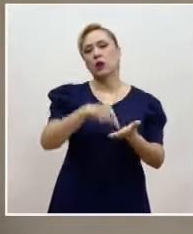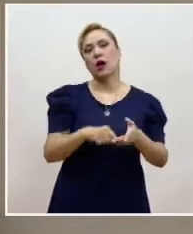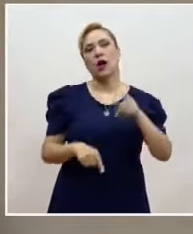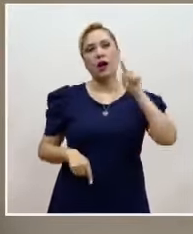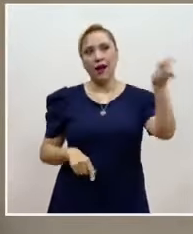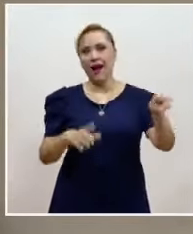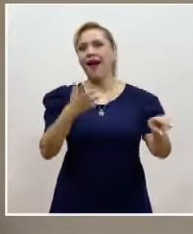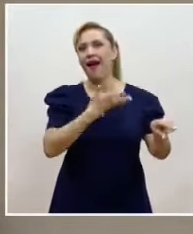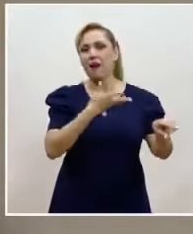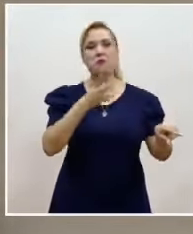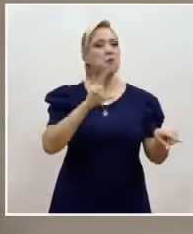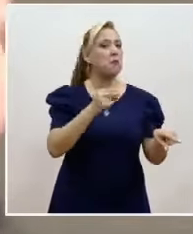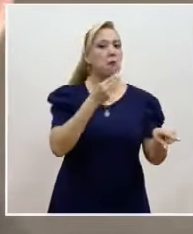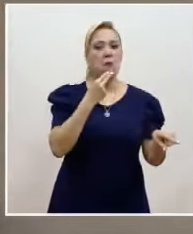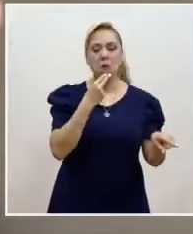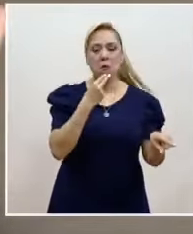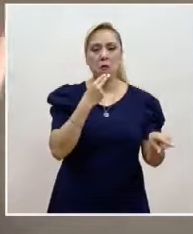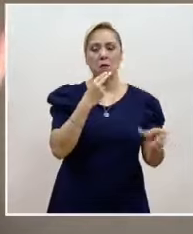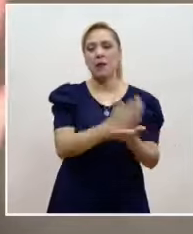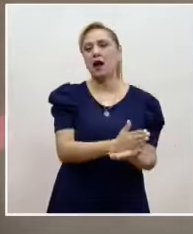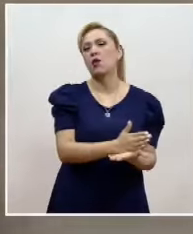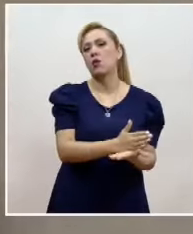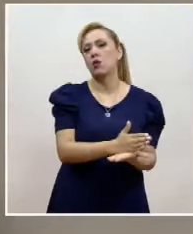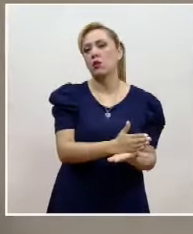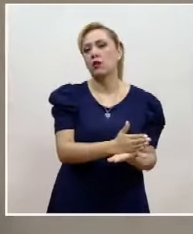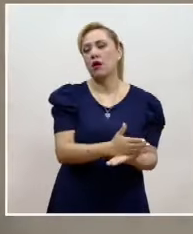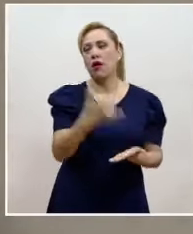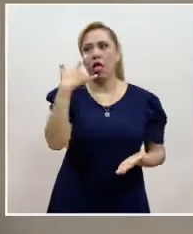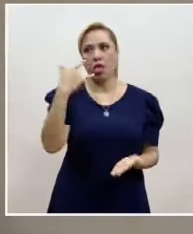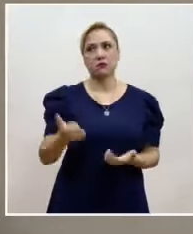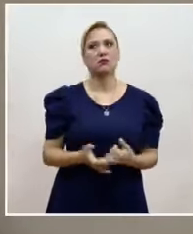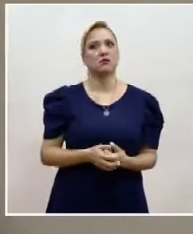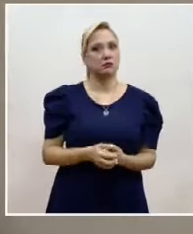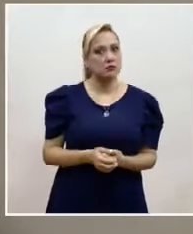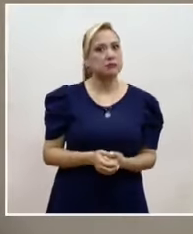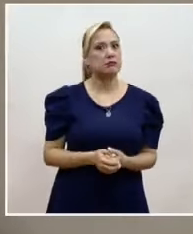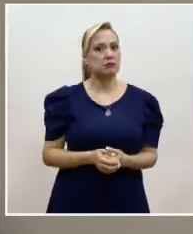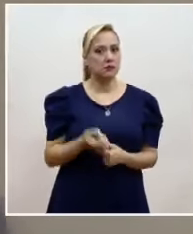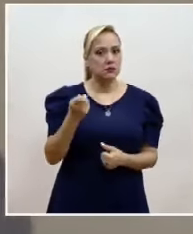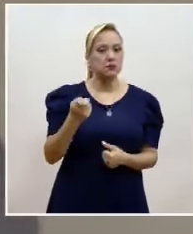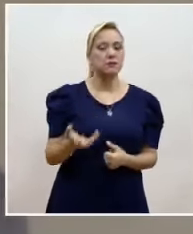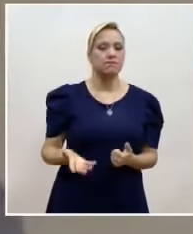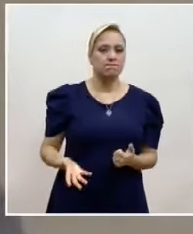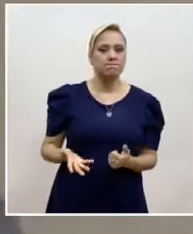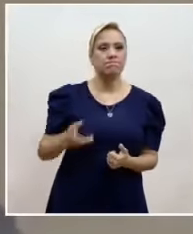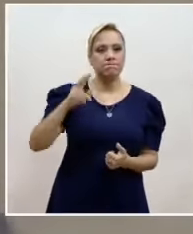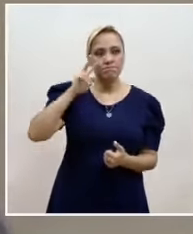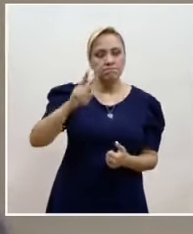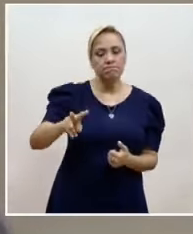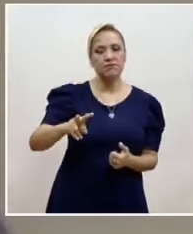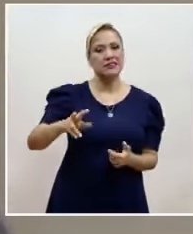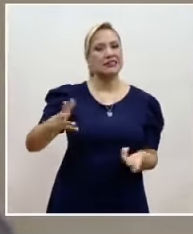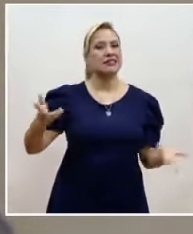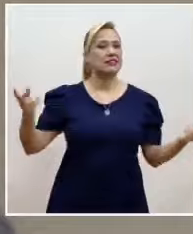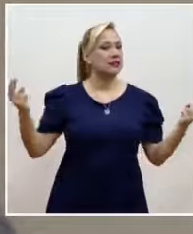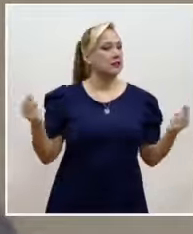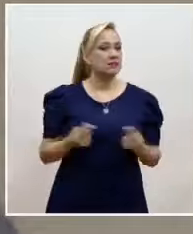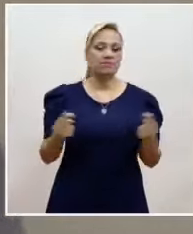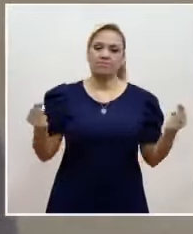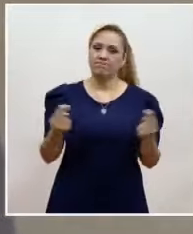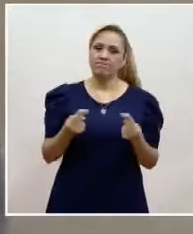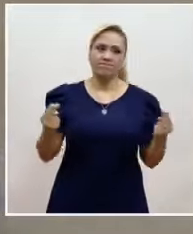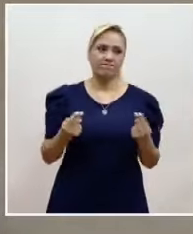pero no se utilizaba, se paró, ¿no? Entonces, justo ahí pues se vio la necesidad